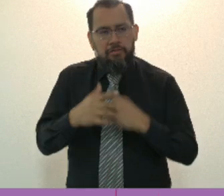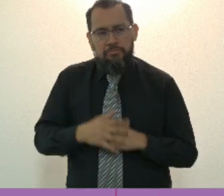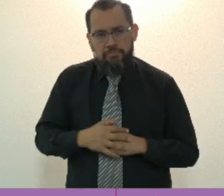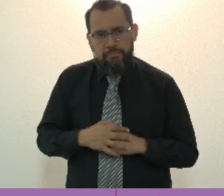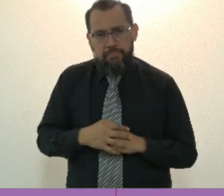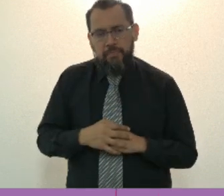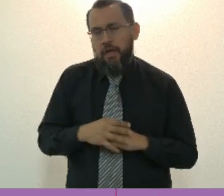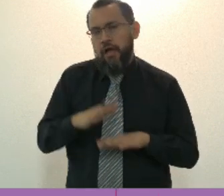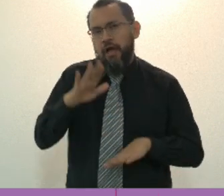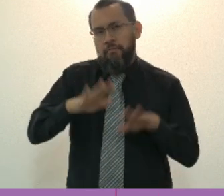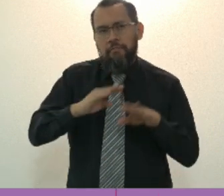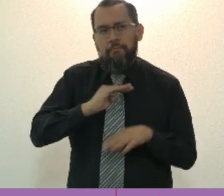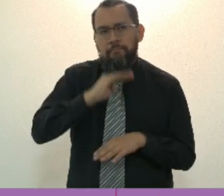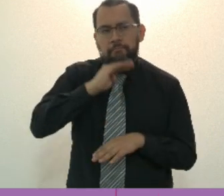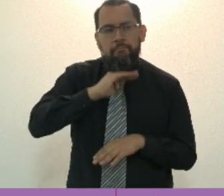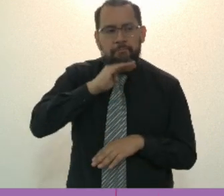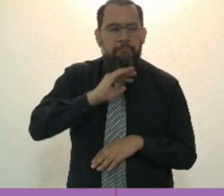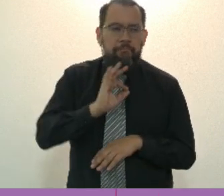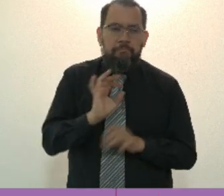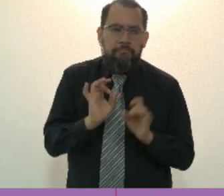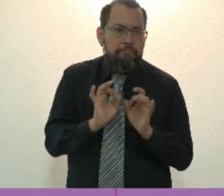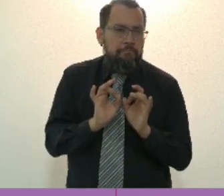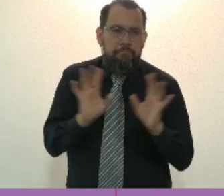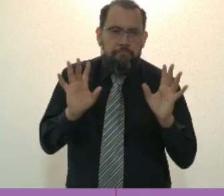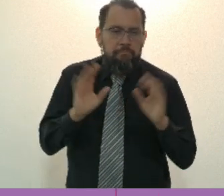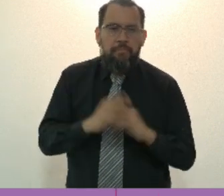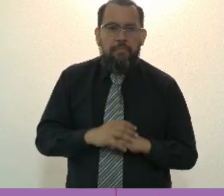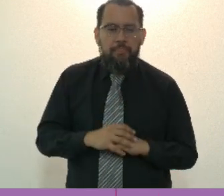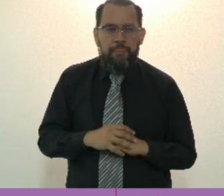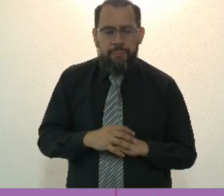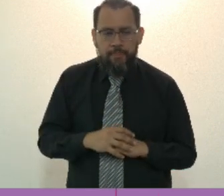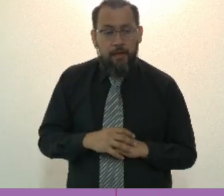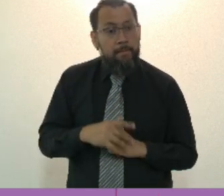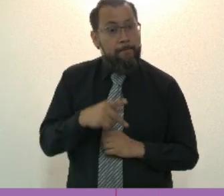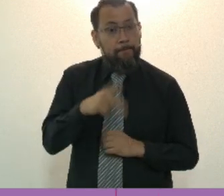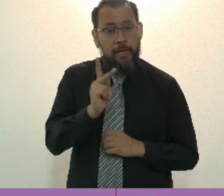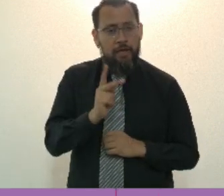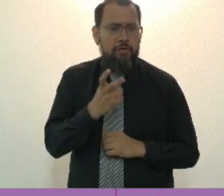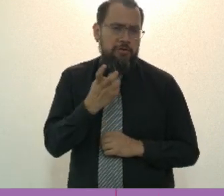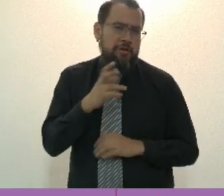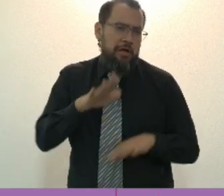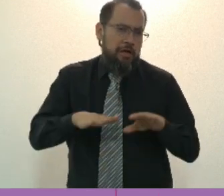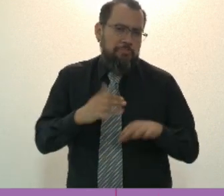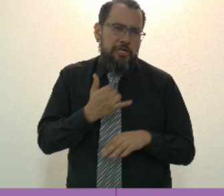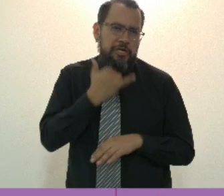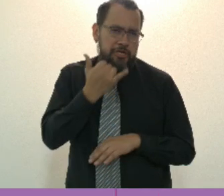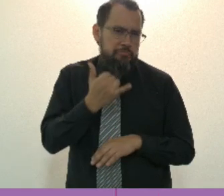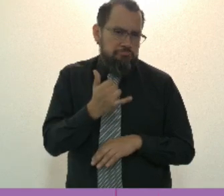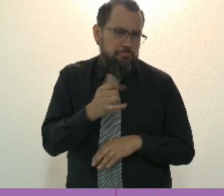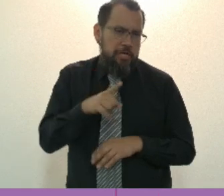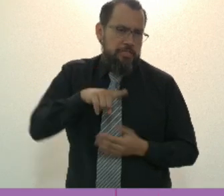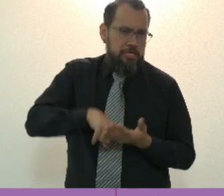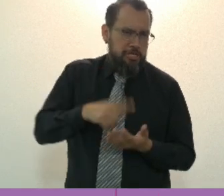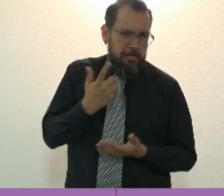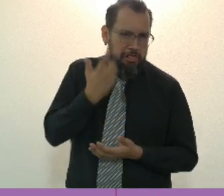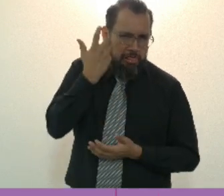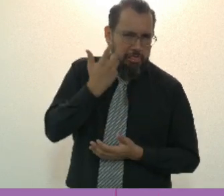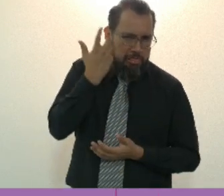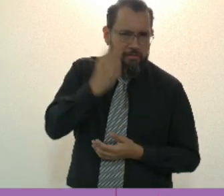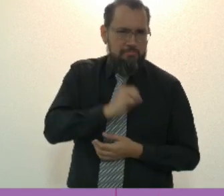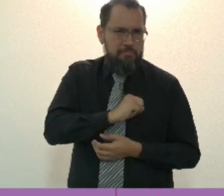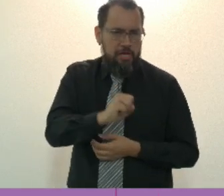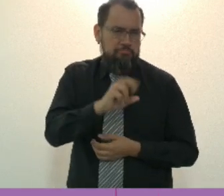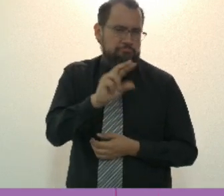pues, se me fue, ¿verdad?, por alguna causa fuerza mayor, pero no hay dolo. Eso es lo primero que yo creo que debemos de tener en